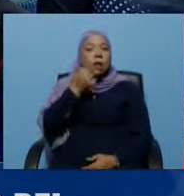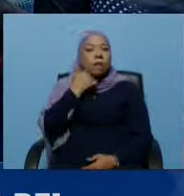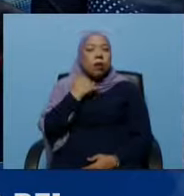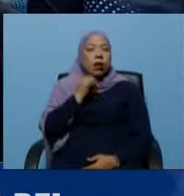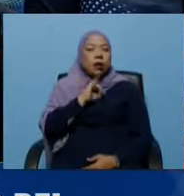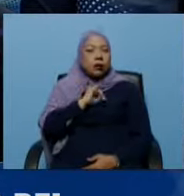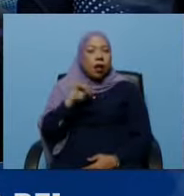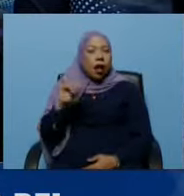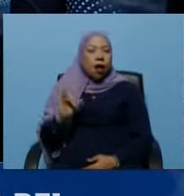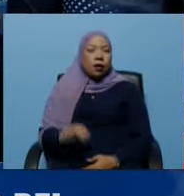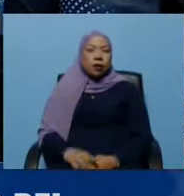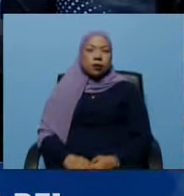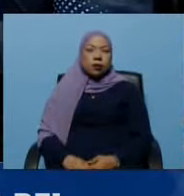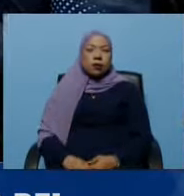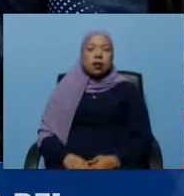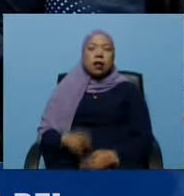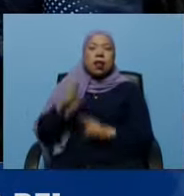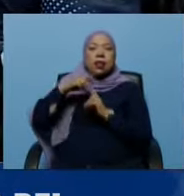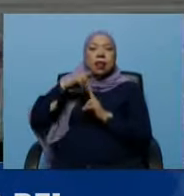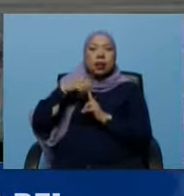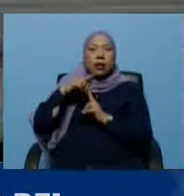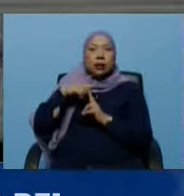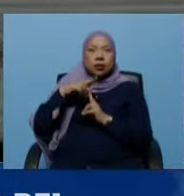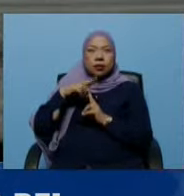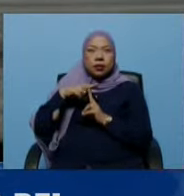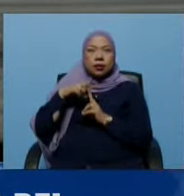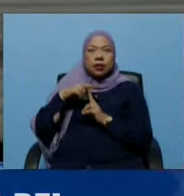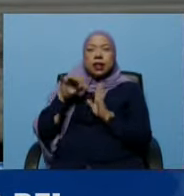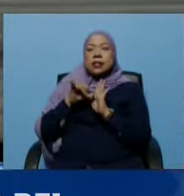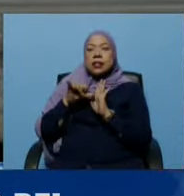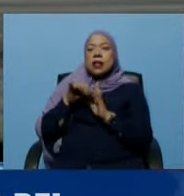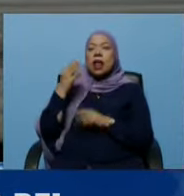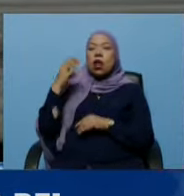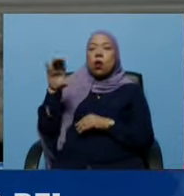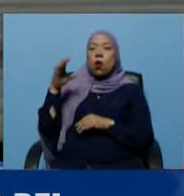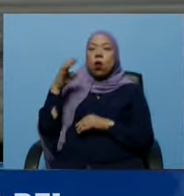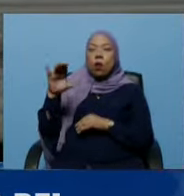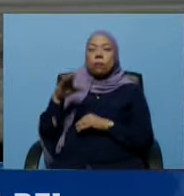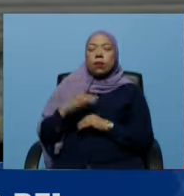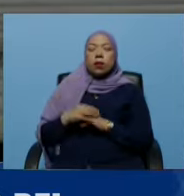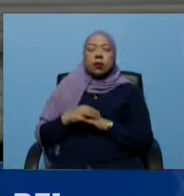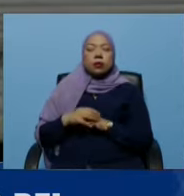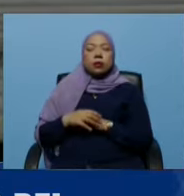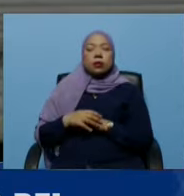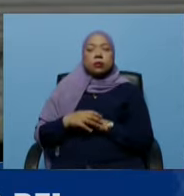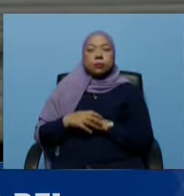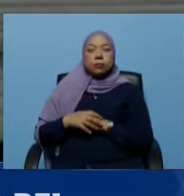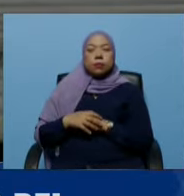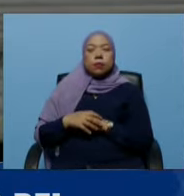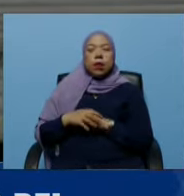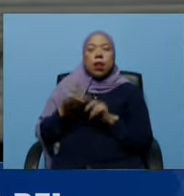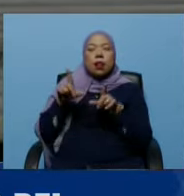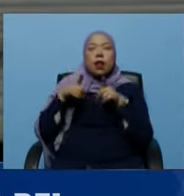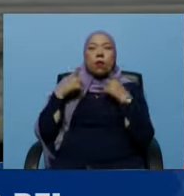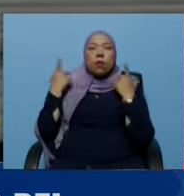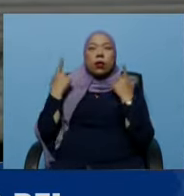Estuvimos en el Táchira, la frontera con Colombia. estuvimos en La Guaira,